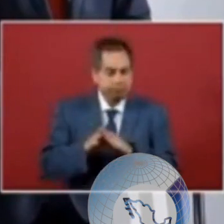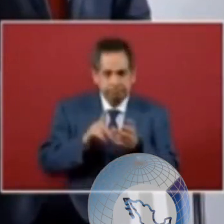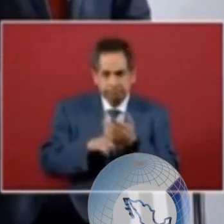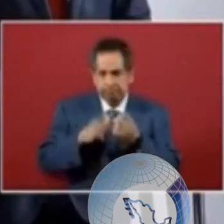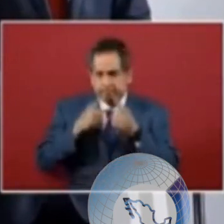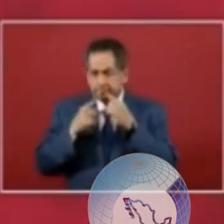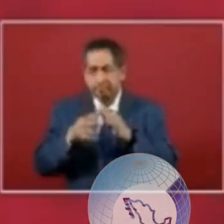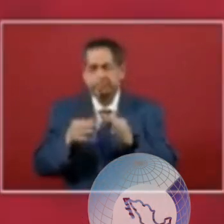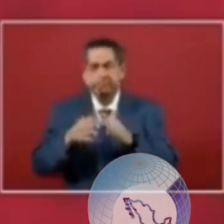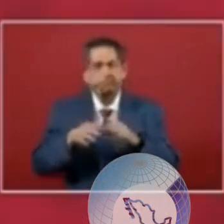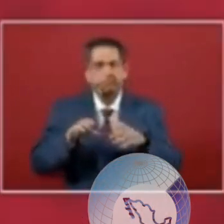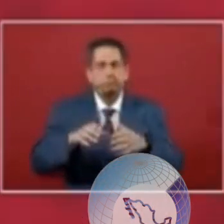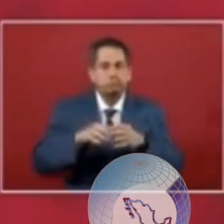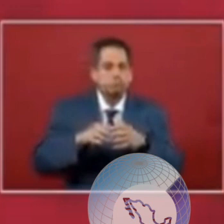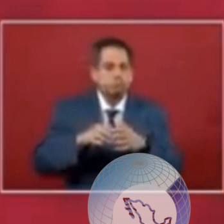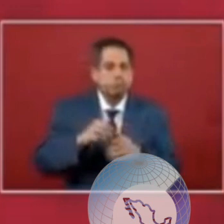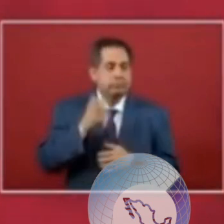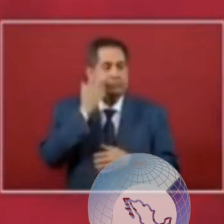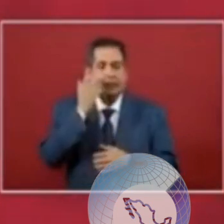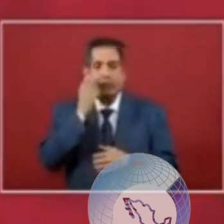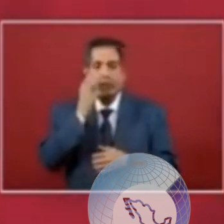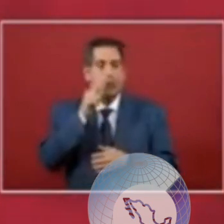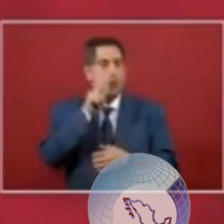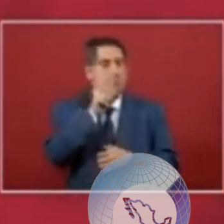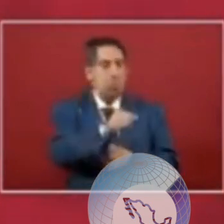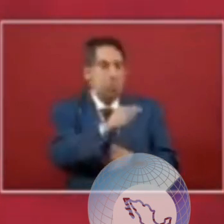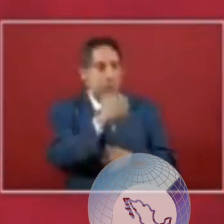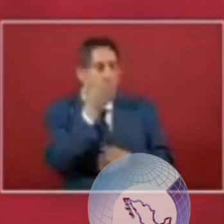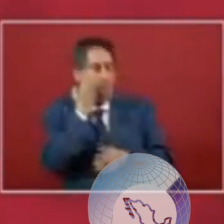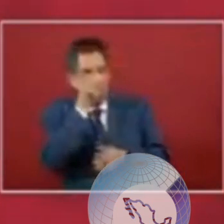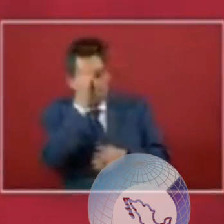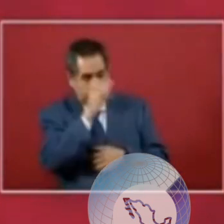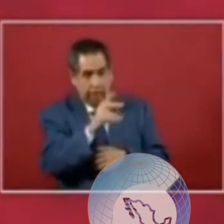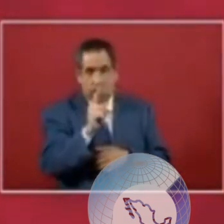buscarse solo chivos expiatorios